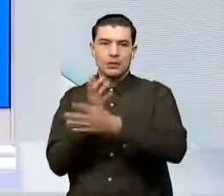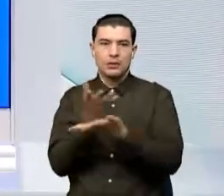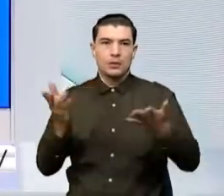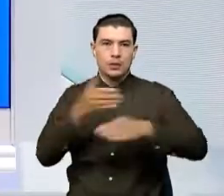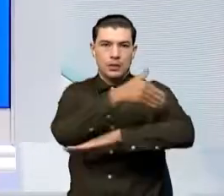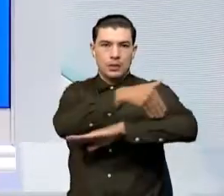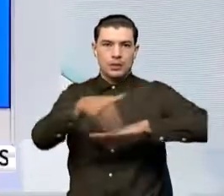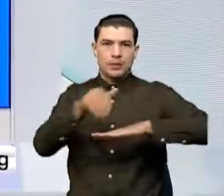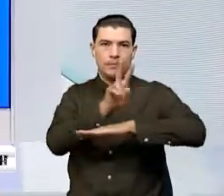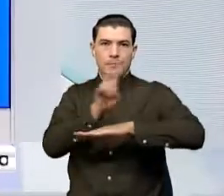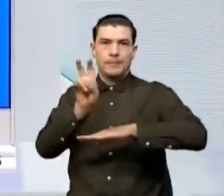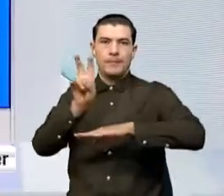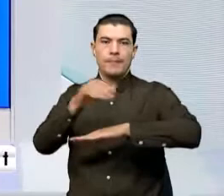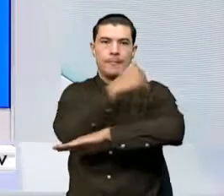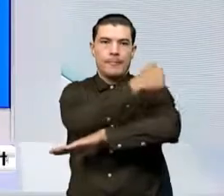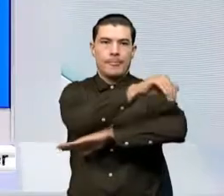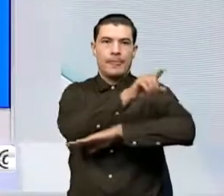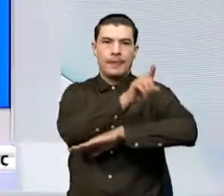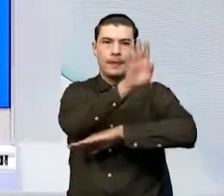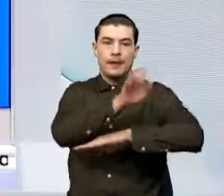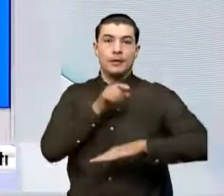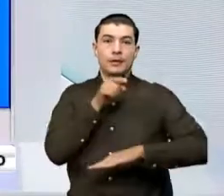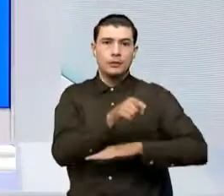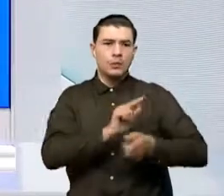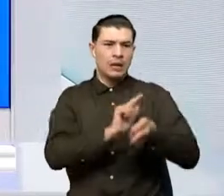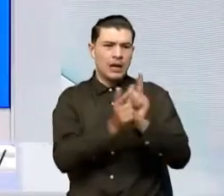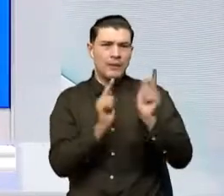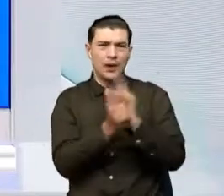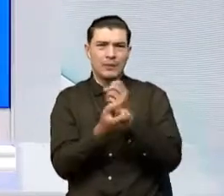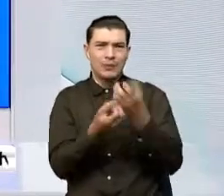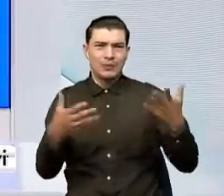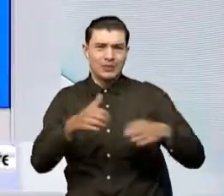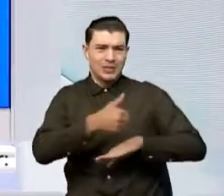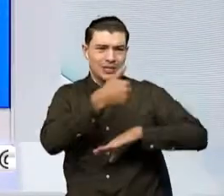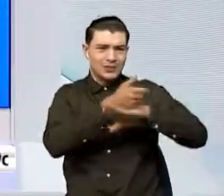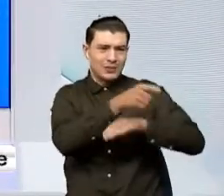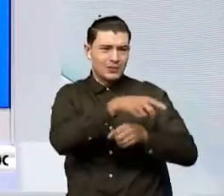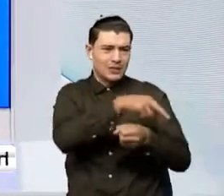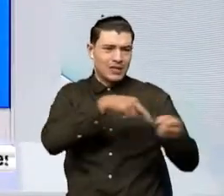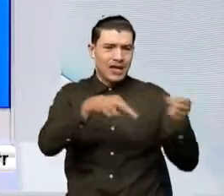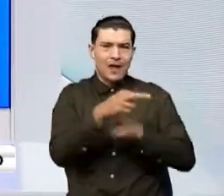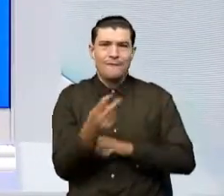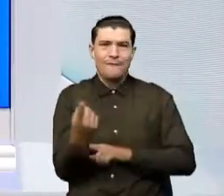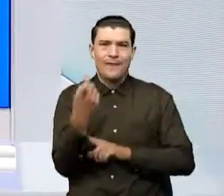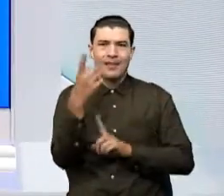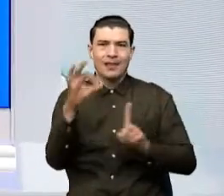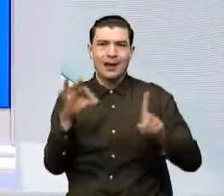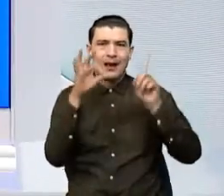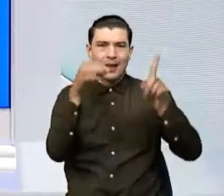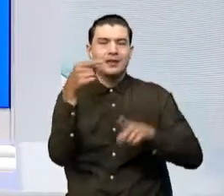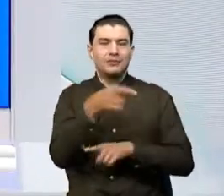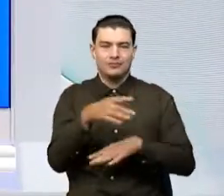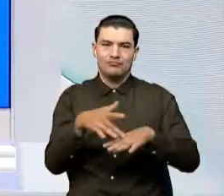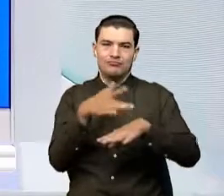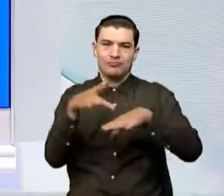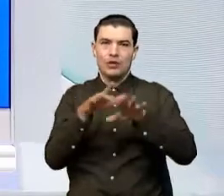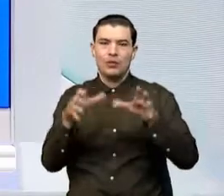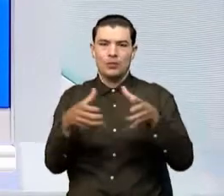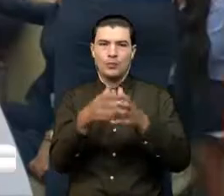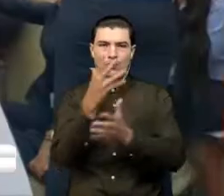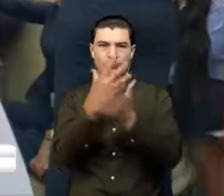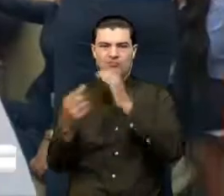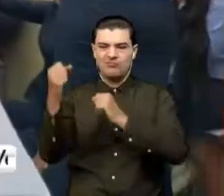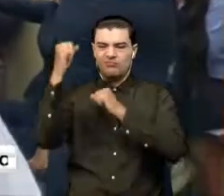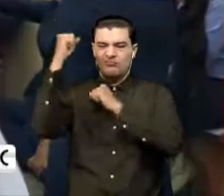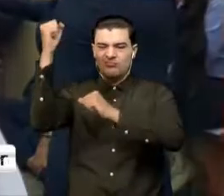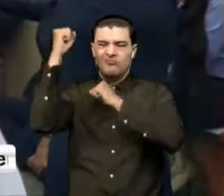carrera 27 con calle 19 los cambios constantes en la dirección regional y la falta de garantías habrían motivado este hecho